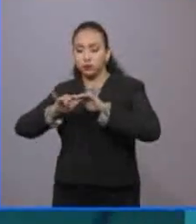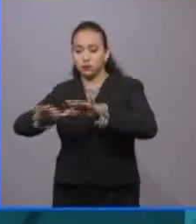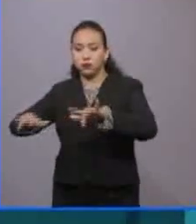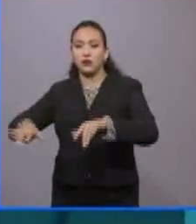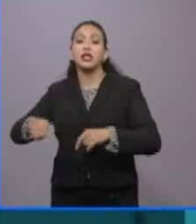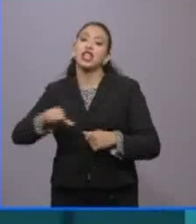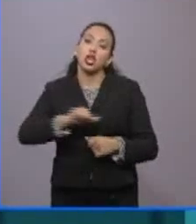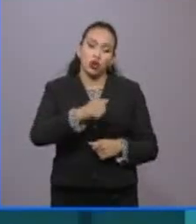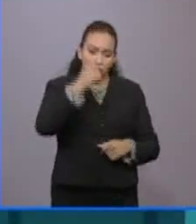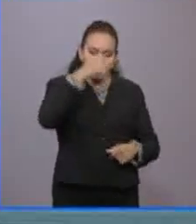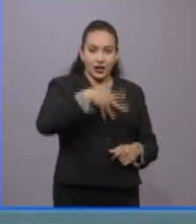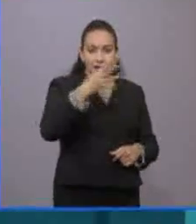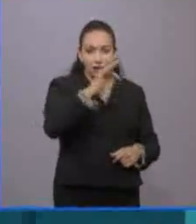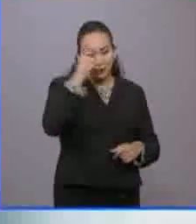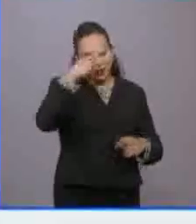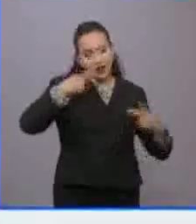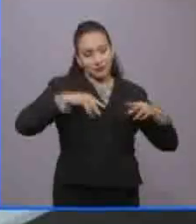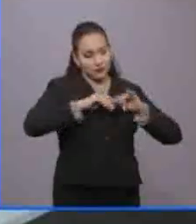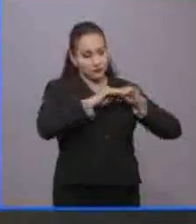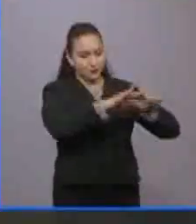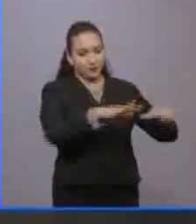urbano y doméstico.